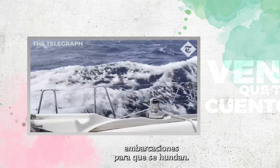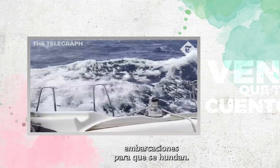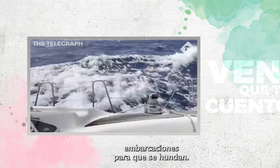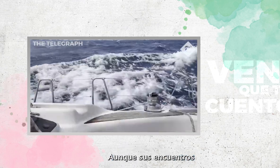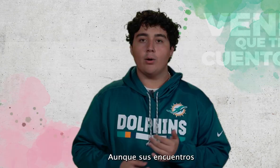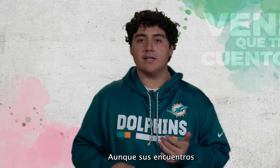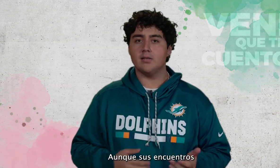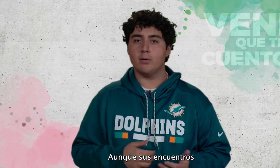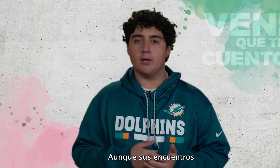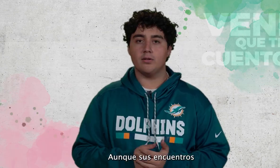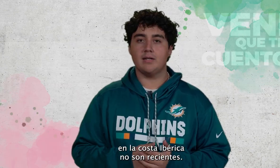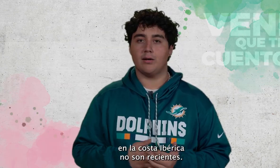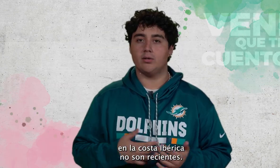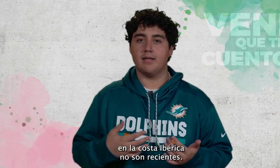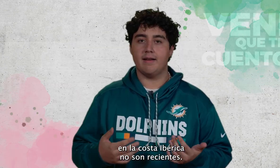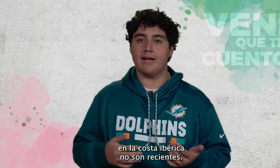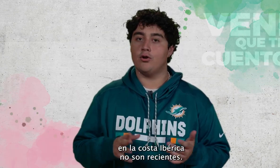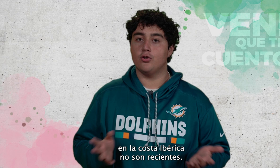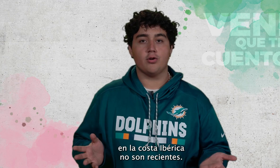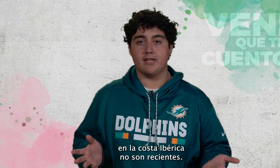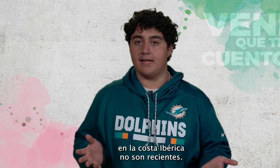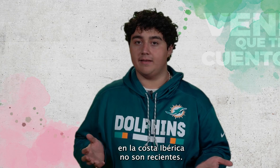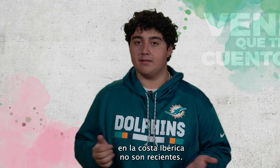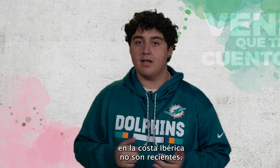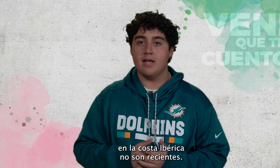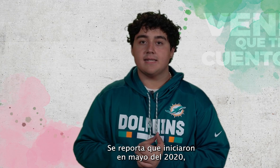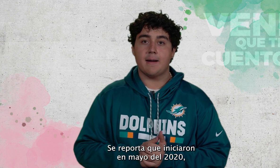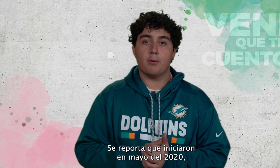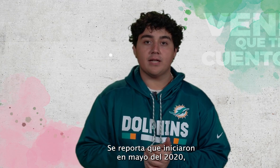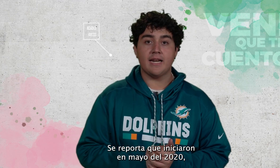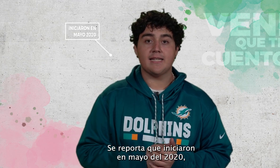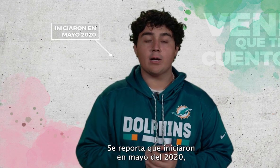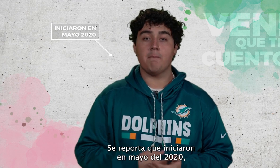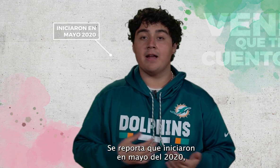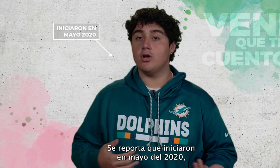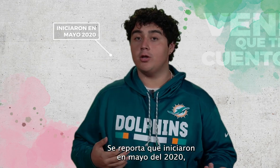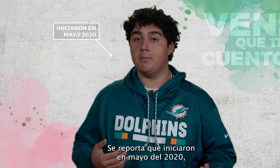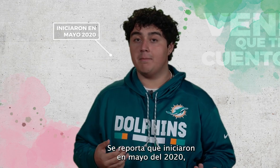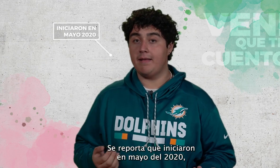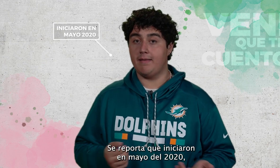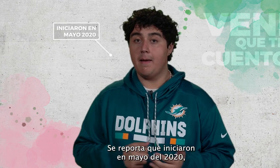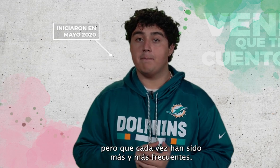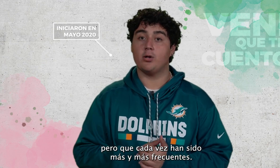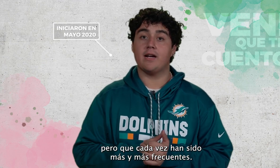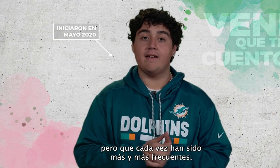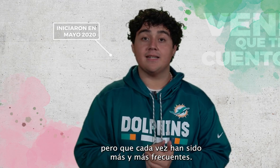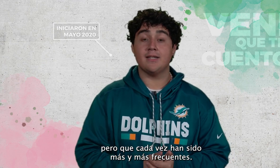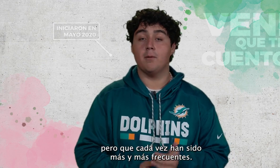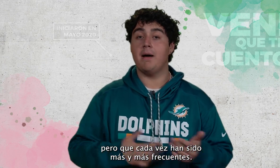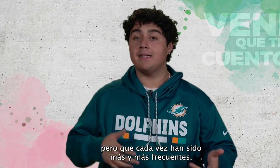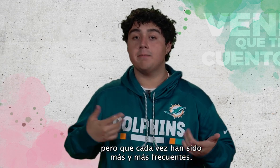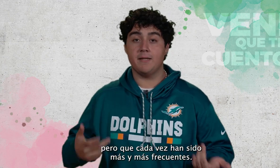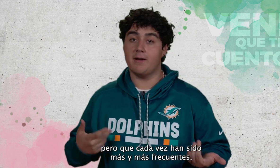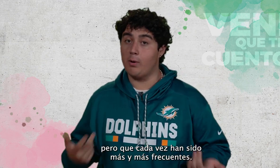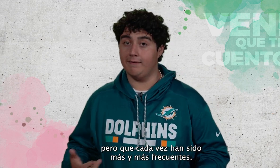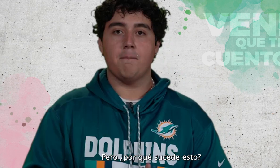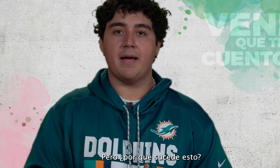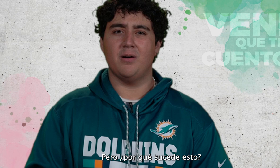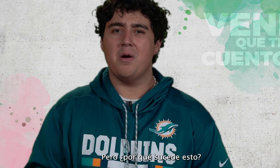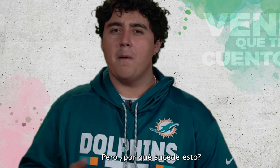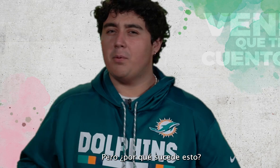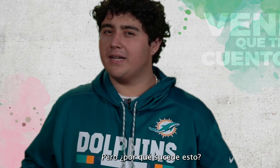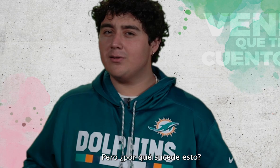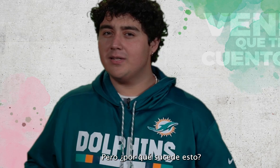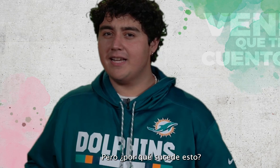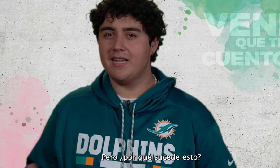para que se hundan. Aunque estos encuentros en la costa ibérica no son recientes, se reporta que iniciaron en mayo del 2020, pero que cada vez han sido más y más frecuentes.